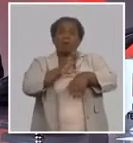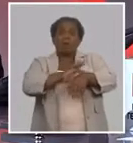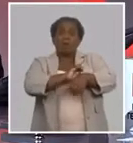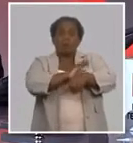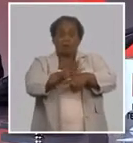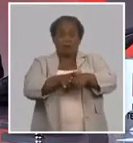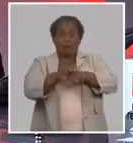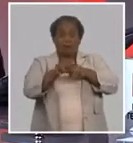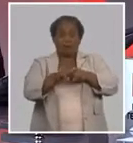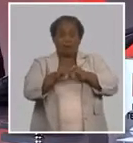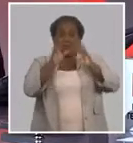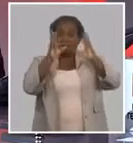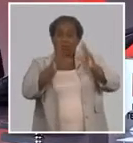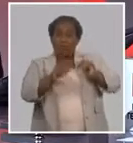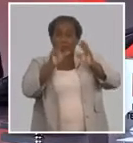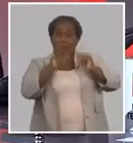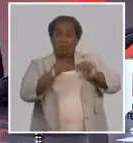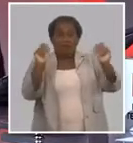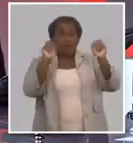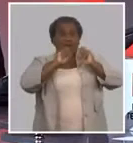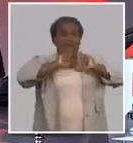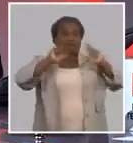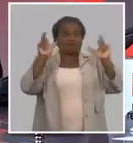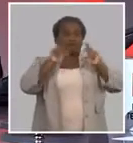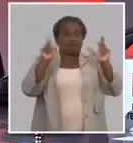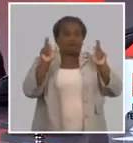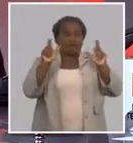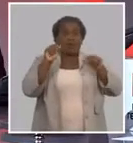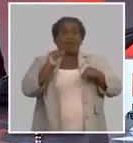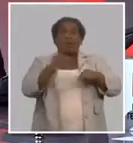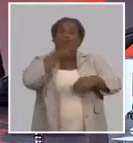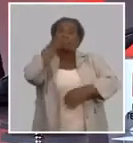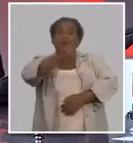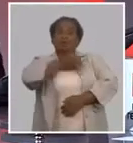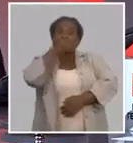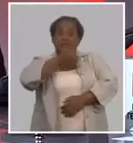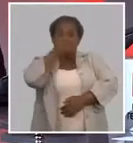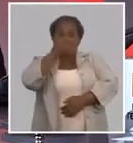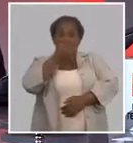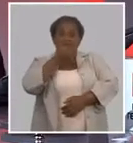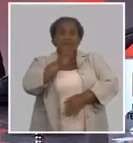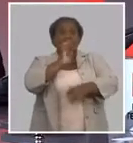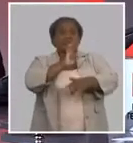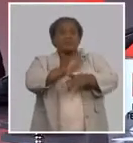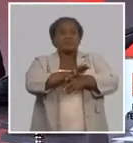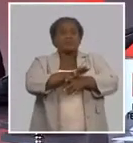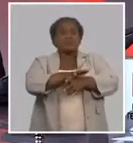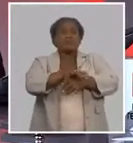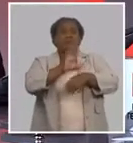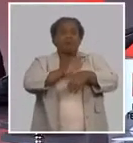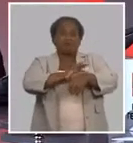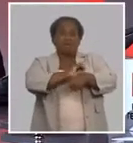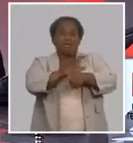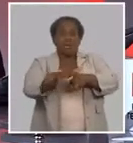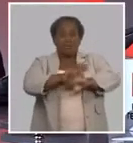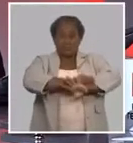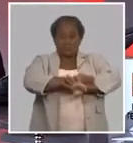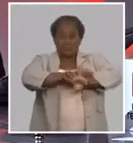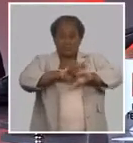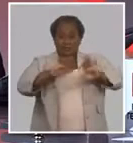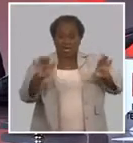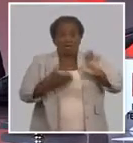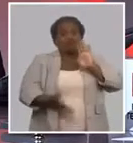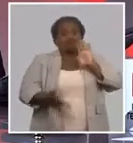parecía un poco alarma ahora mixta cuando se mencionaba a principios de la pandemia pero que ya la